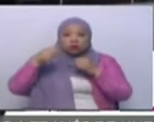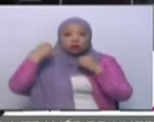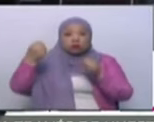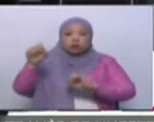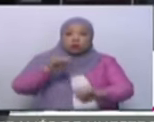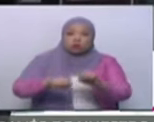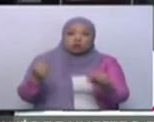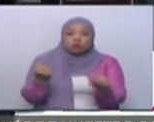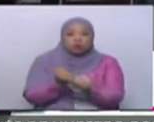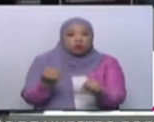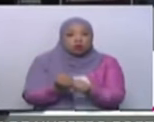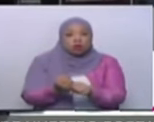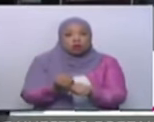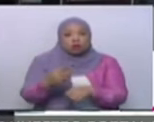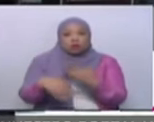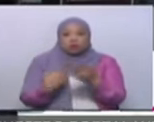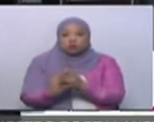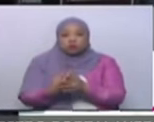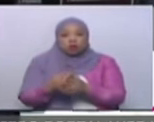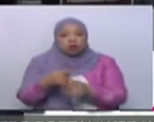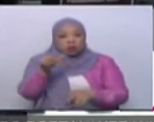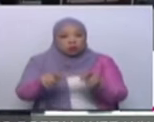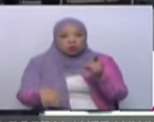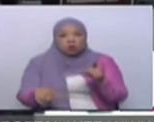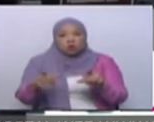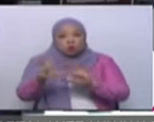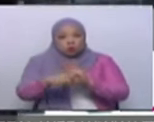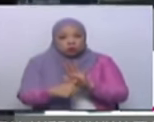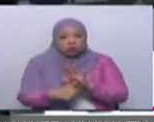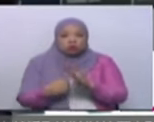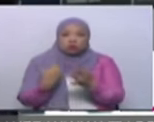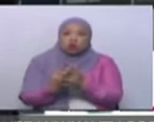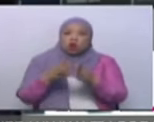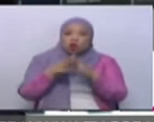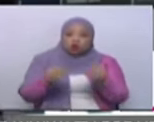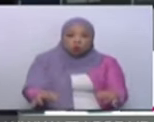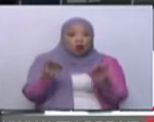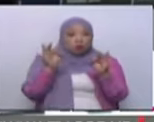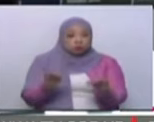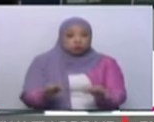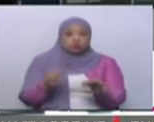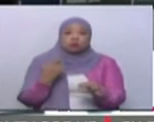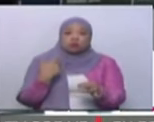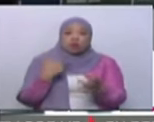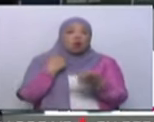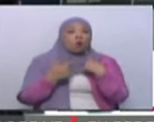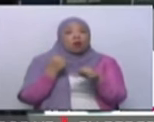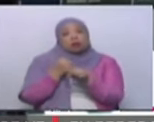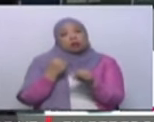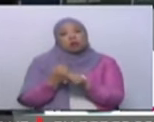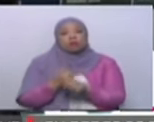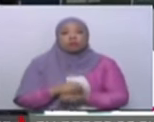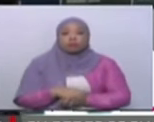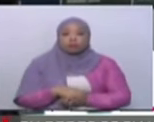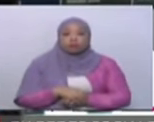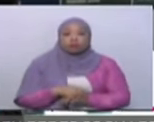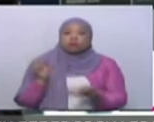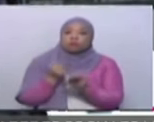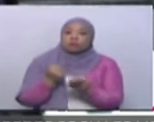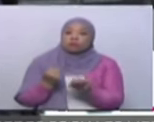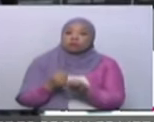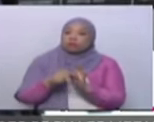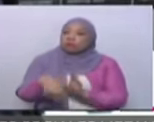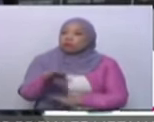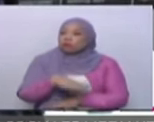contra esos infiltrados, contra esos enchufados, contra la corrupción, en toda su forma, tenga el color que tenga, esté donde